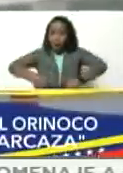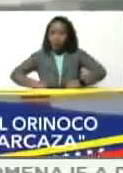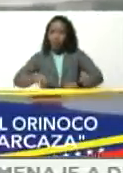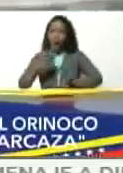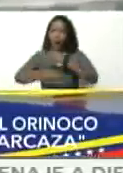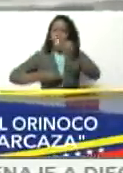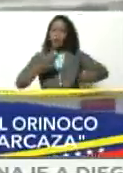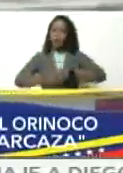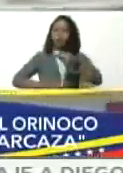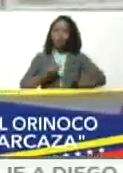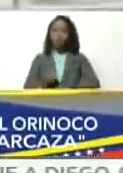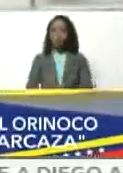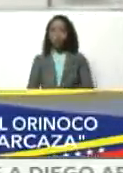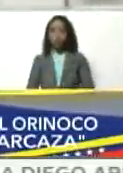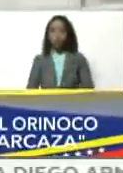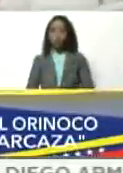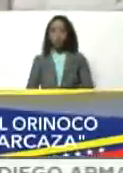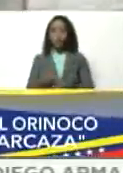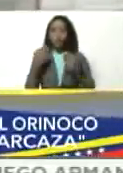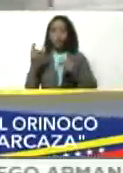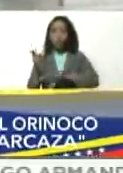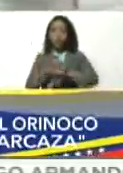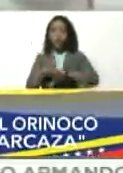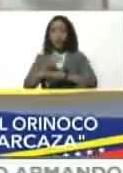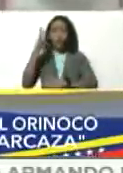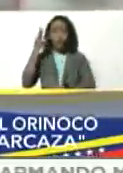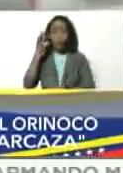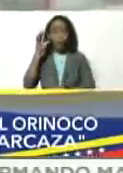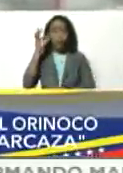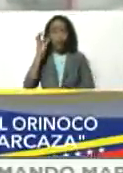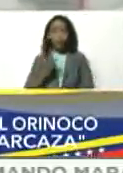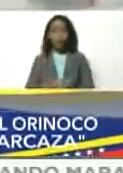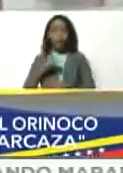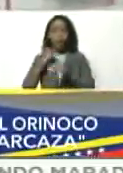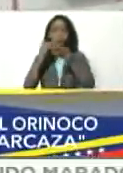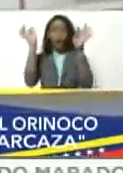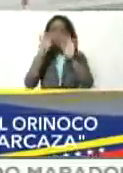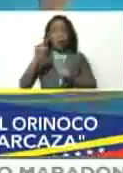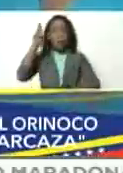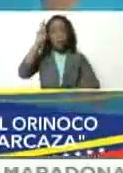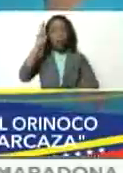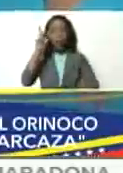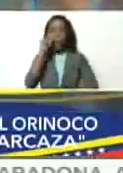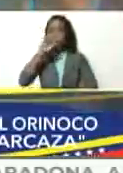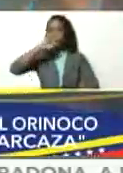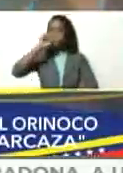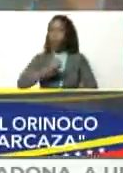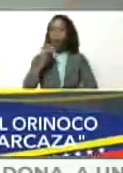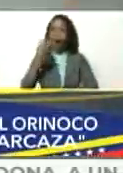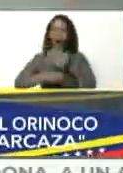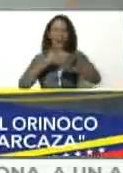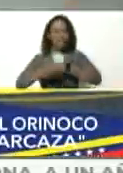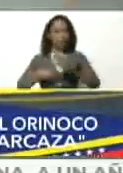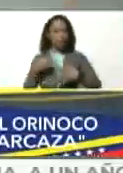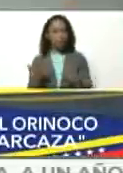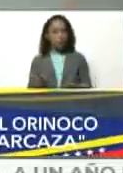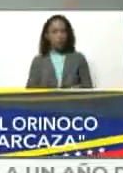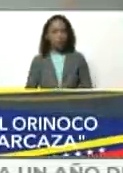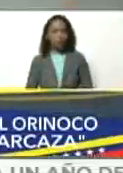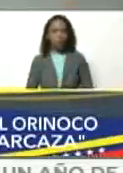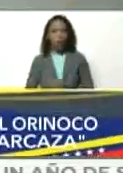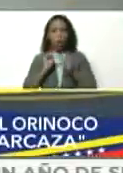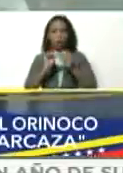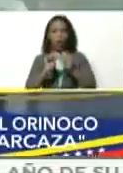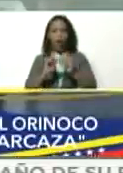tenido, tanto la gobernadora Lizeth Hernández, igualmente al profesor Amado Heredia, quien ha sido y